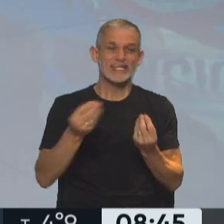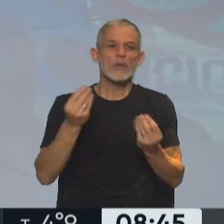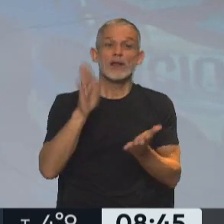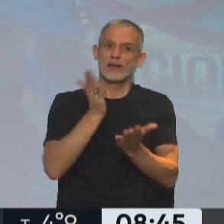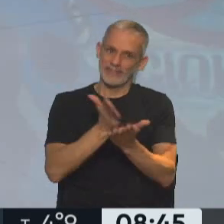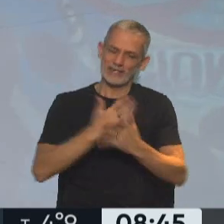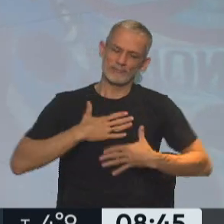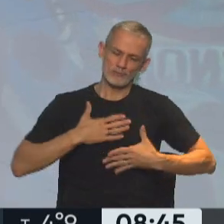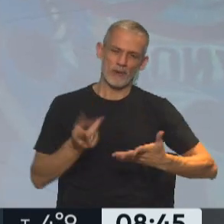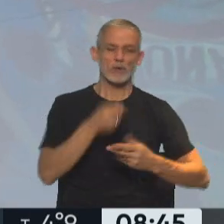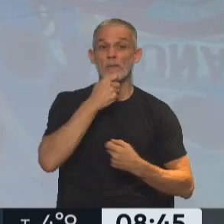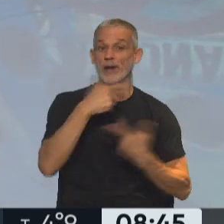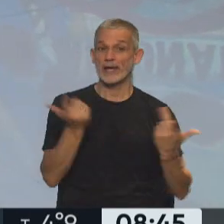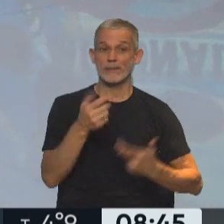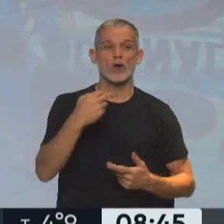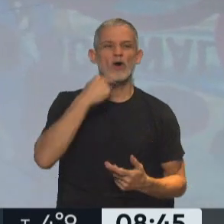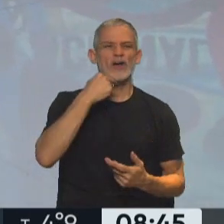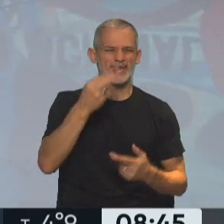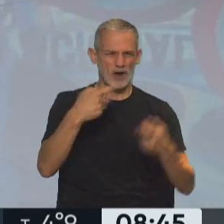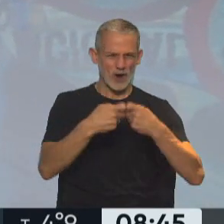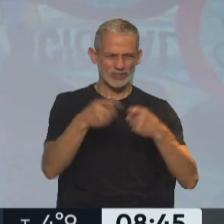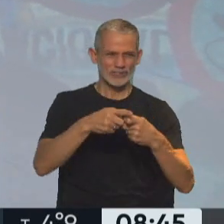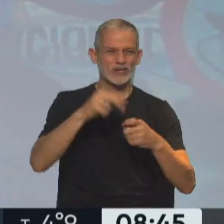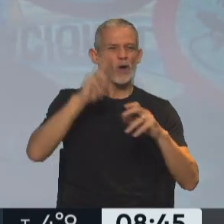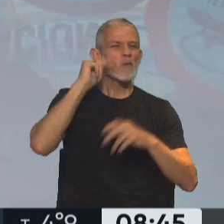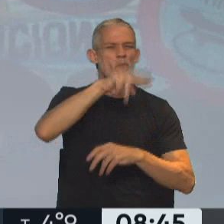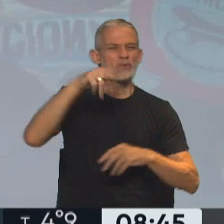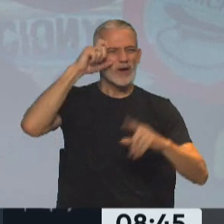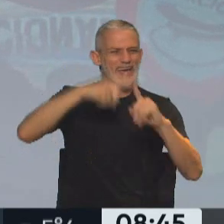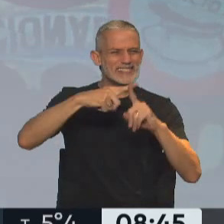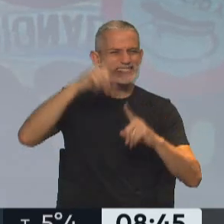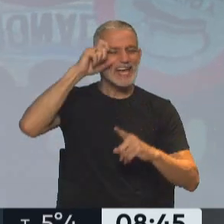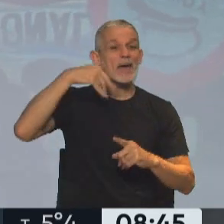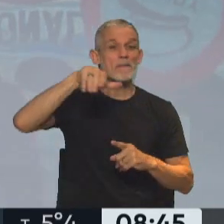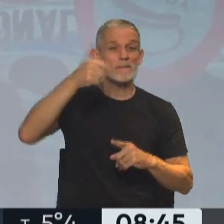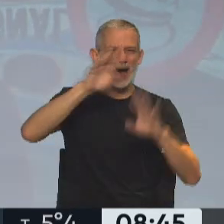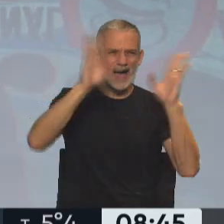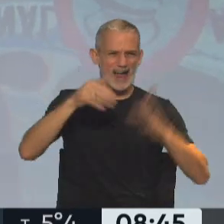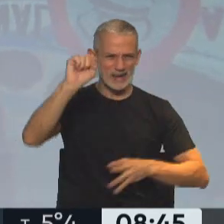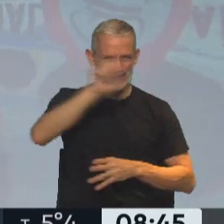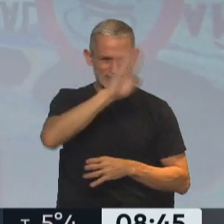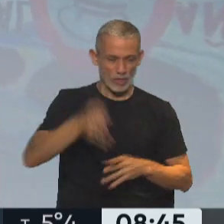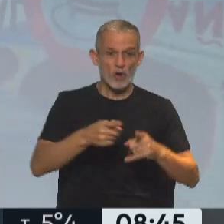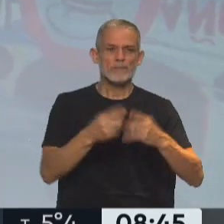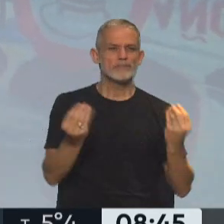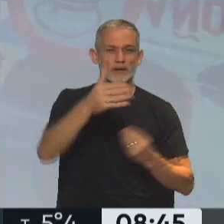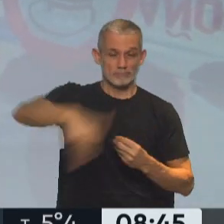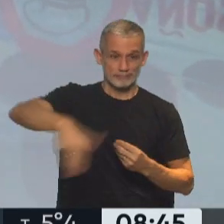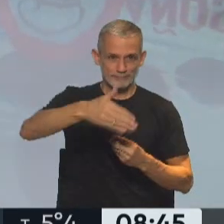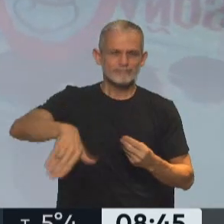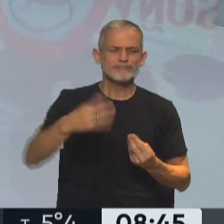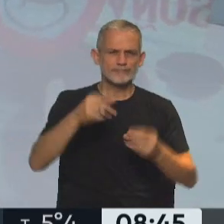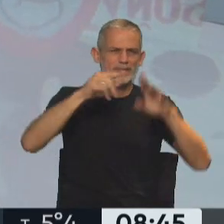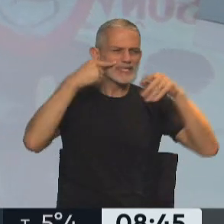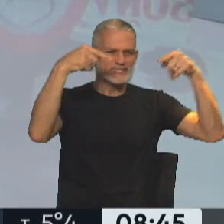derechos humanos. Por ejemplo, la que hizo Hijos en el Museo de la Ex-ESMA con este instituto que lleva a